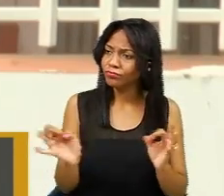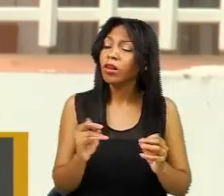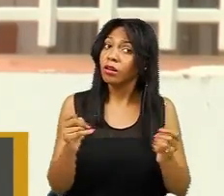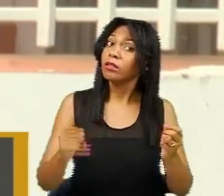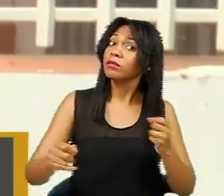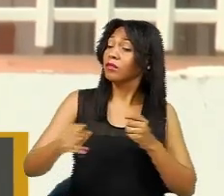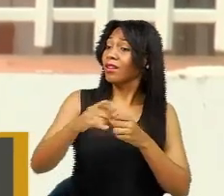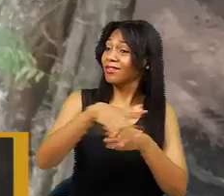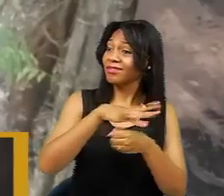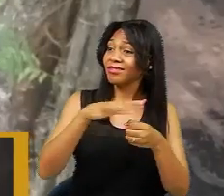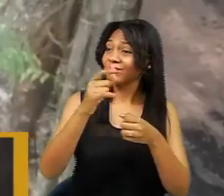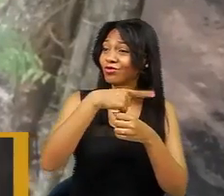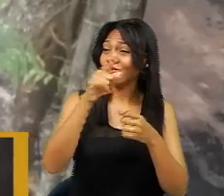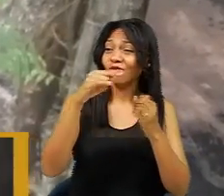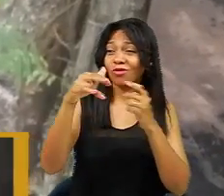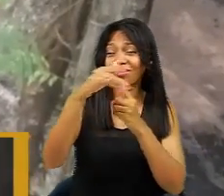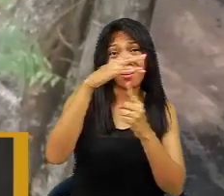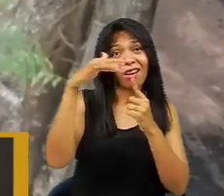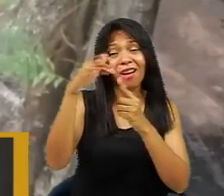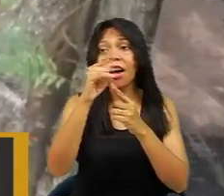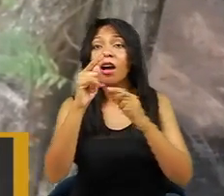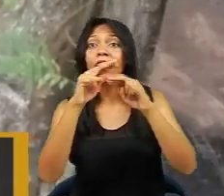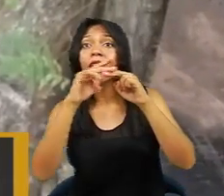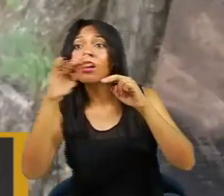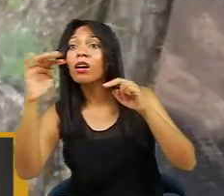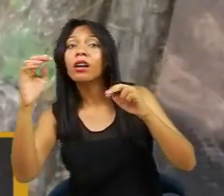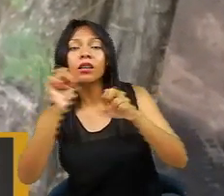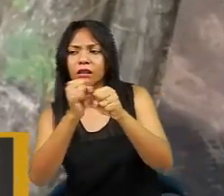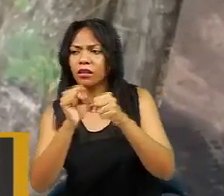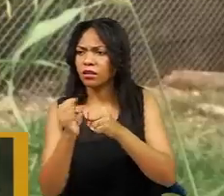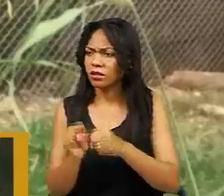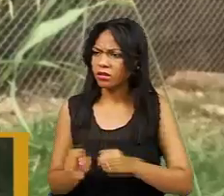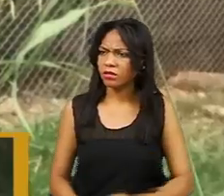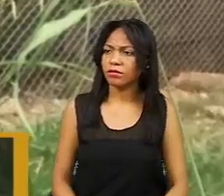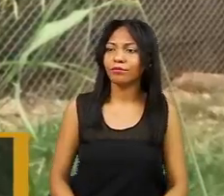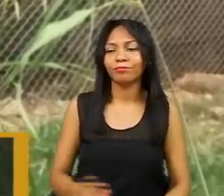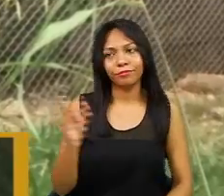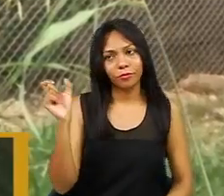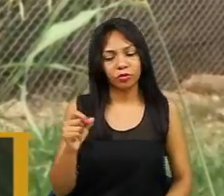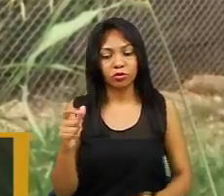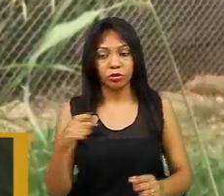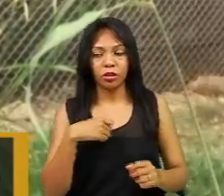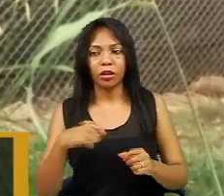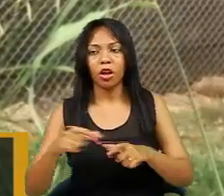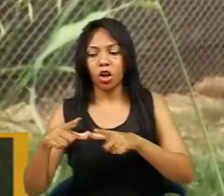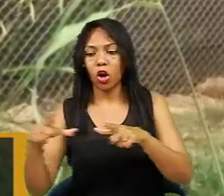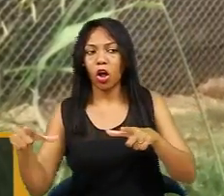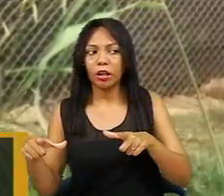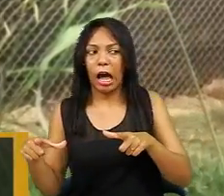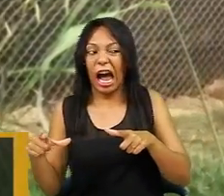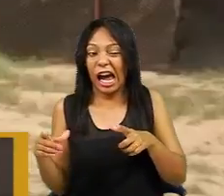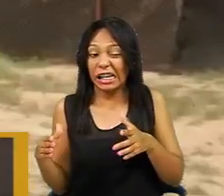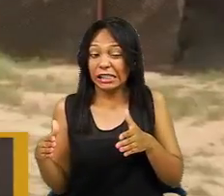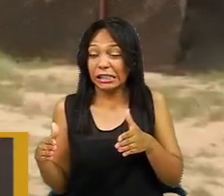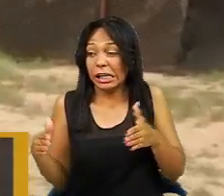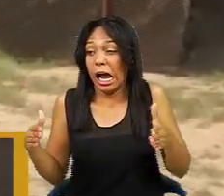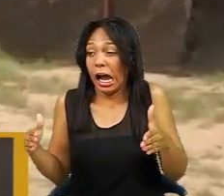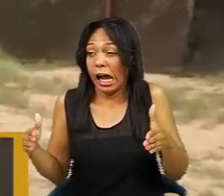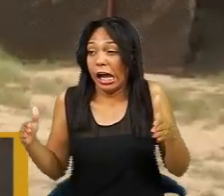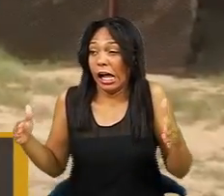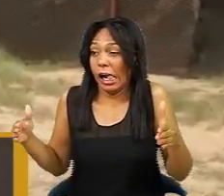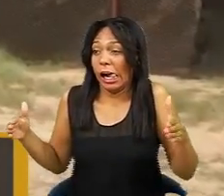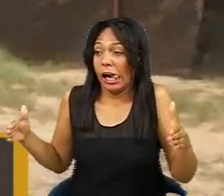en el barrio Bosque de la Cira. La denuncia la hace el dignatario comunal contra una persona que tiene un lote que ha ido, según él, extendiendo los linderos para afectar así de esa manera el